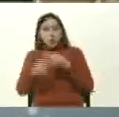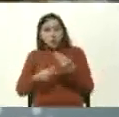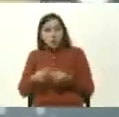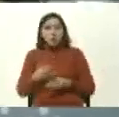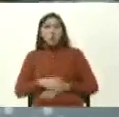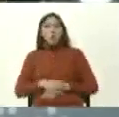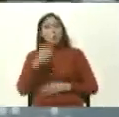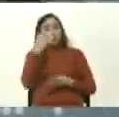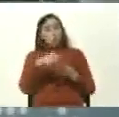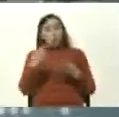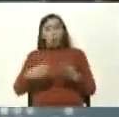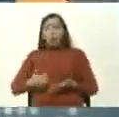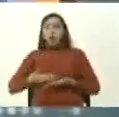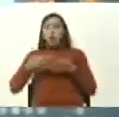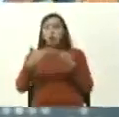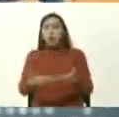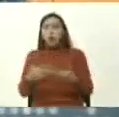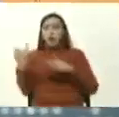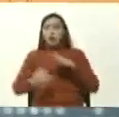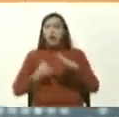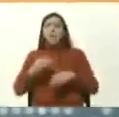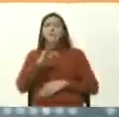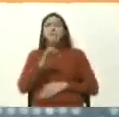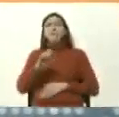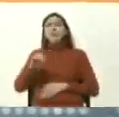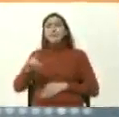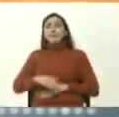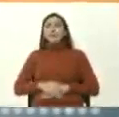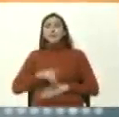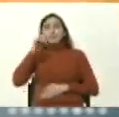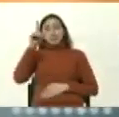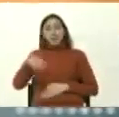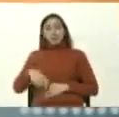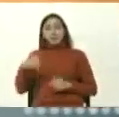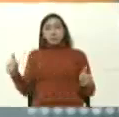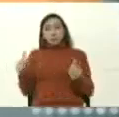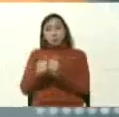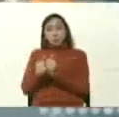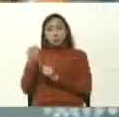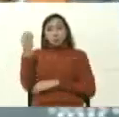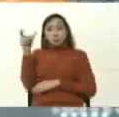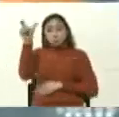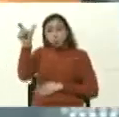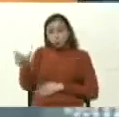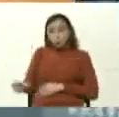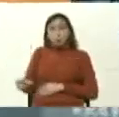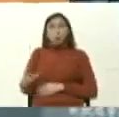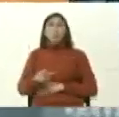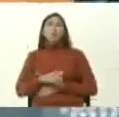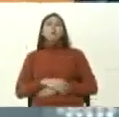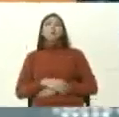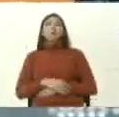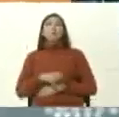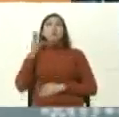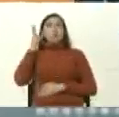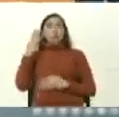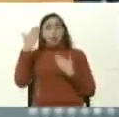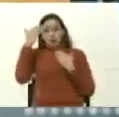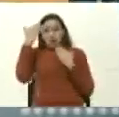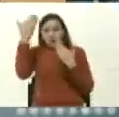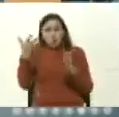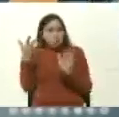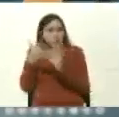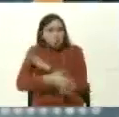al equipamiento que envió FEDE. Gracias, ministra. Y quiero dejar con usted, vicepresidenta, a Nayeli Olano, para que le envíe un saludo en